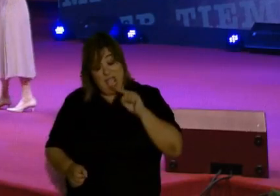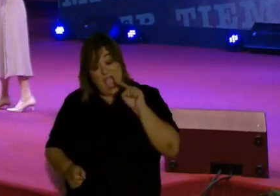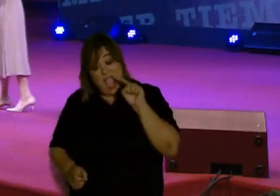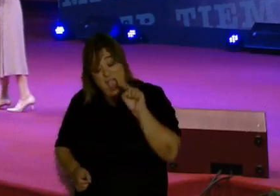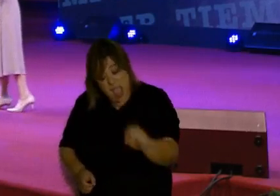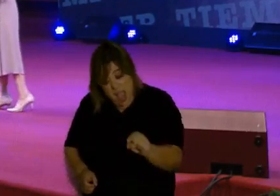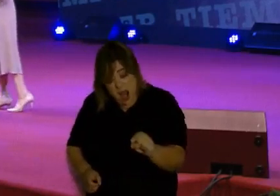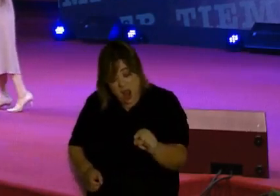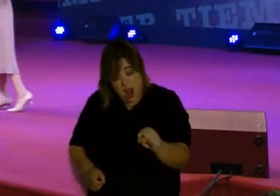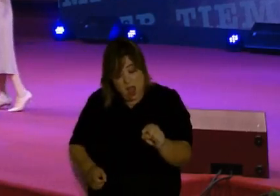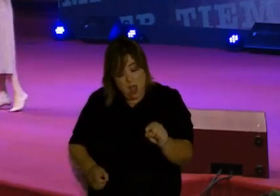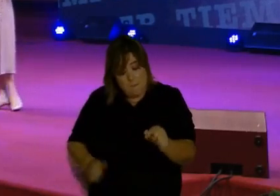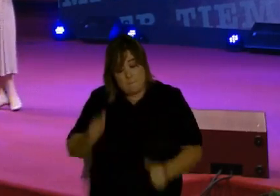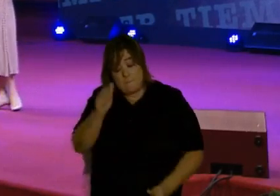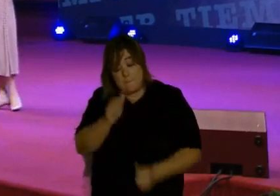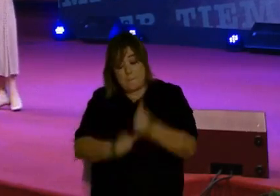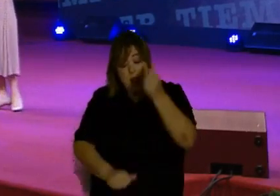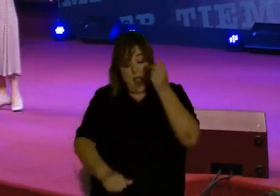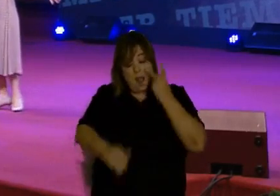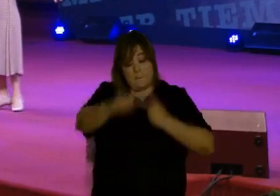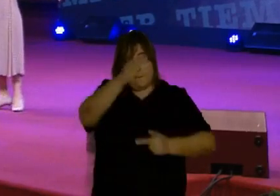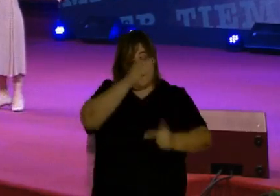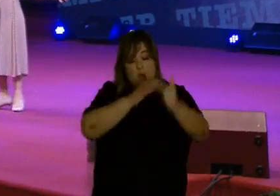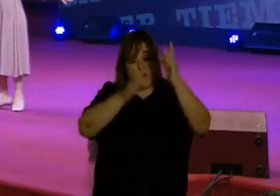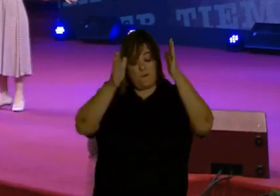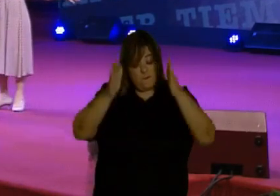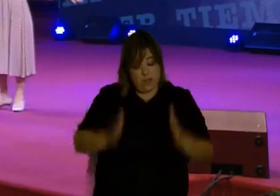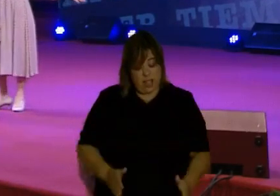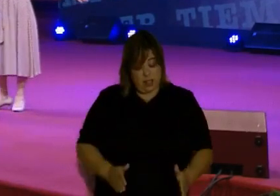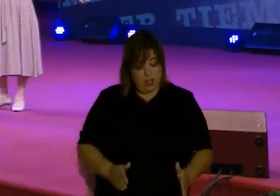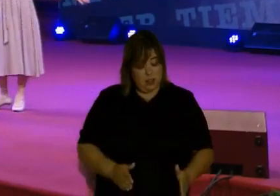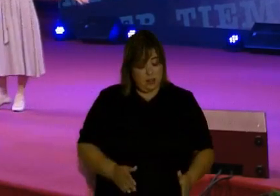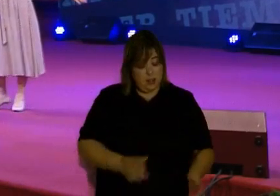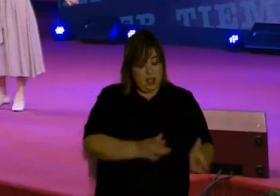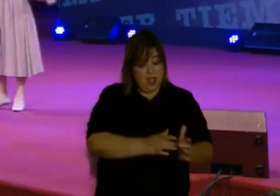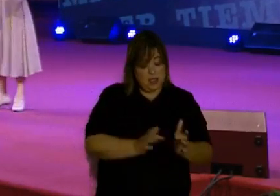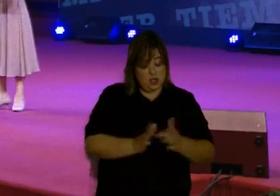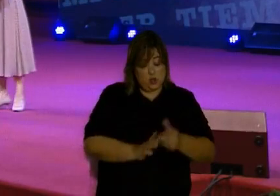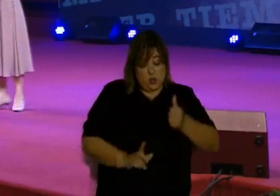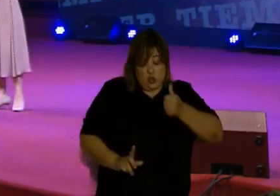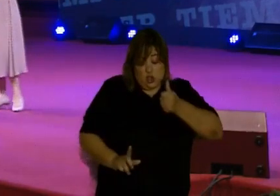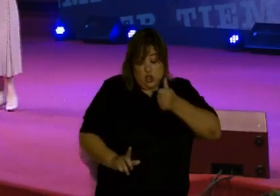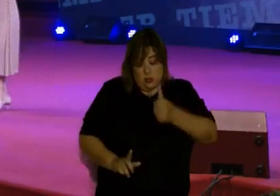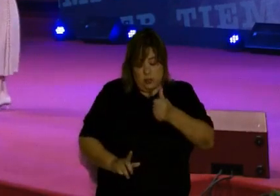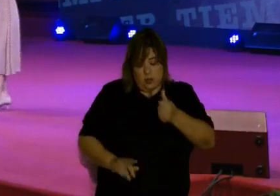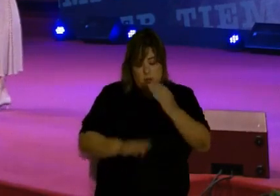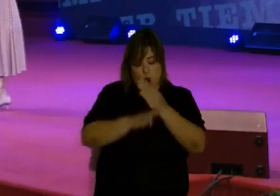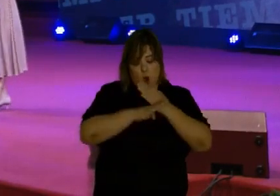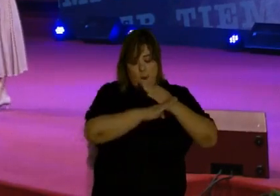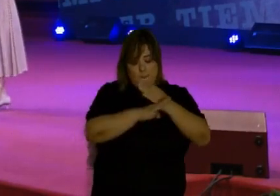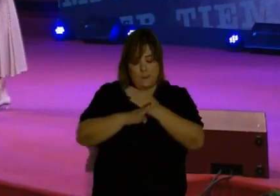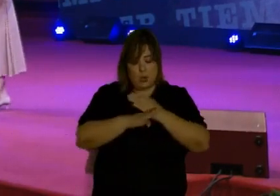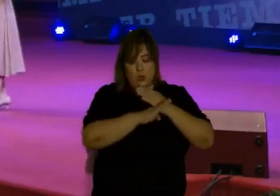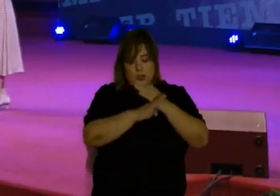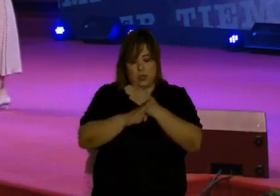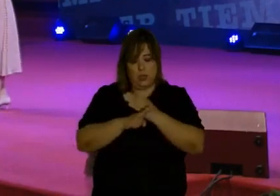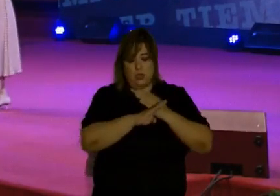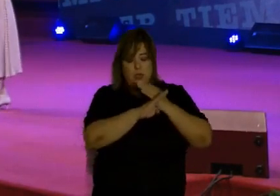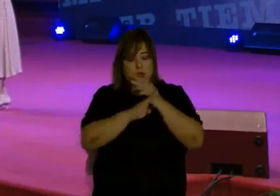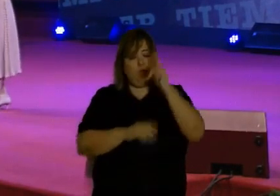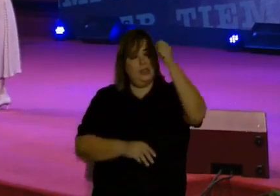Wow. Señor, siempre tú seas el que defiendas nuestra causa. Qué bello. Porque este es el